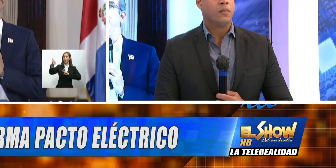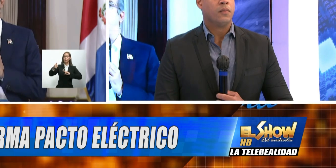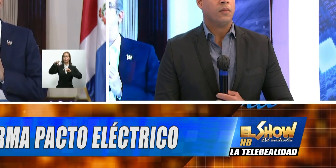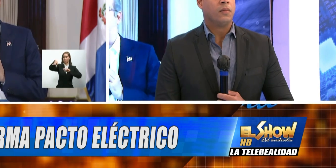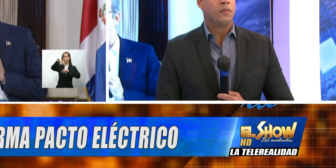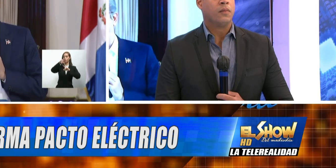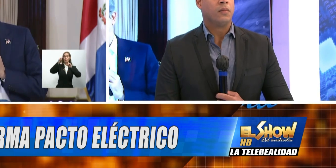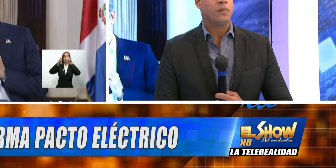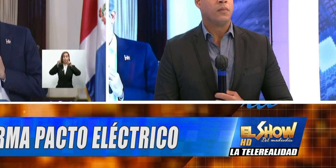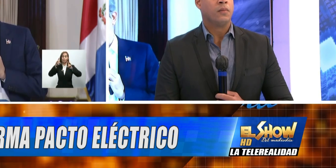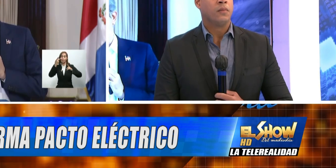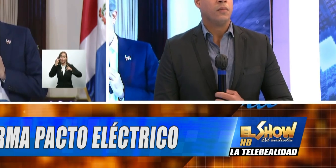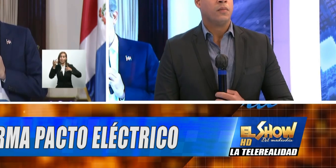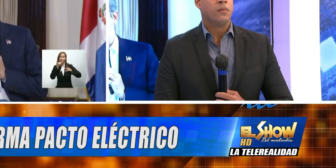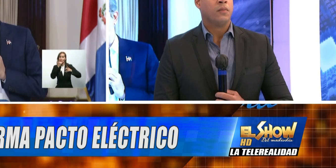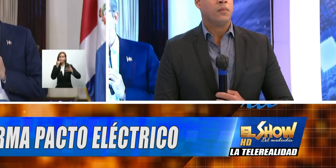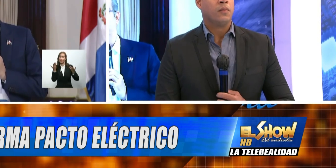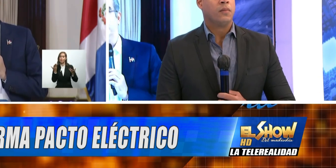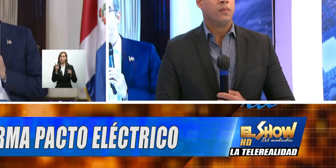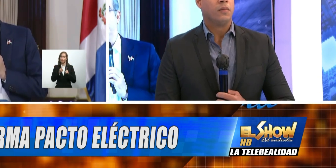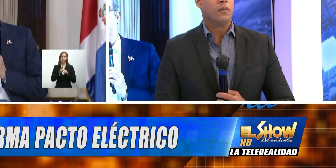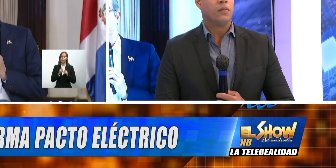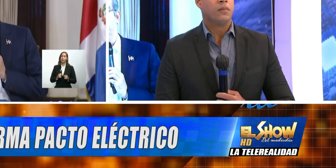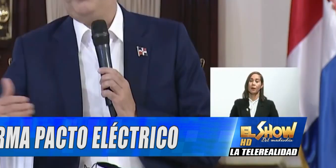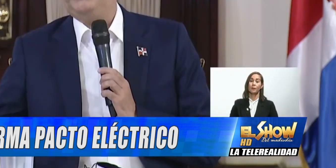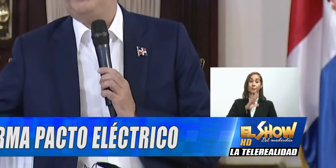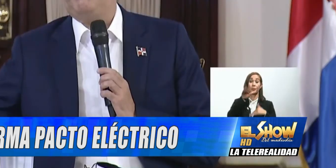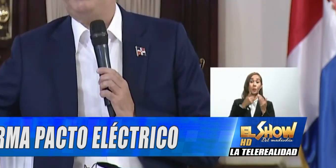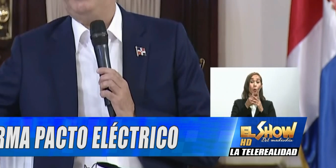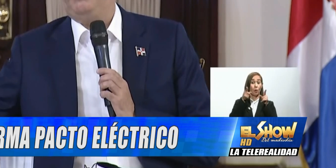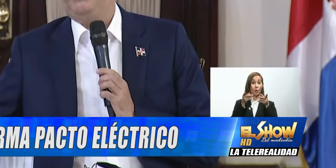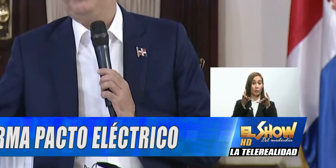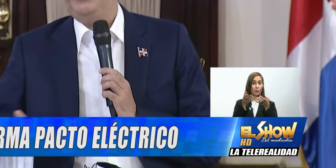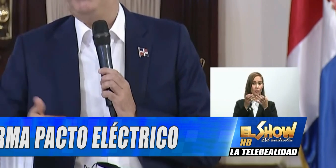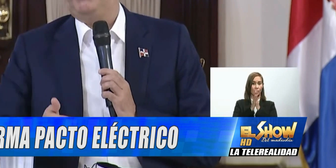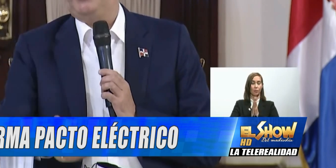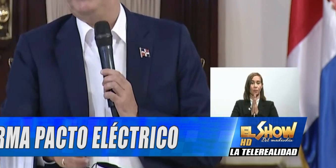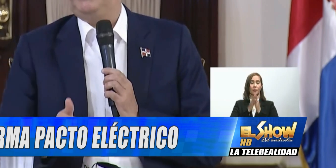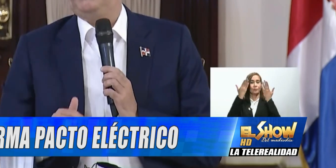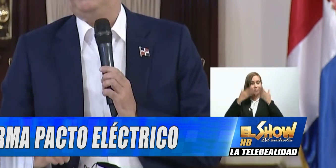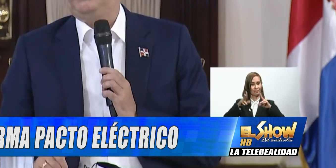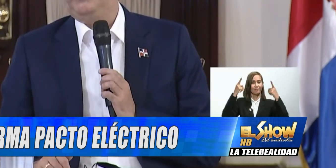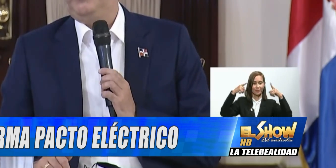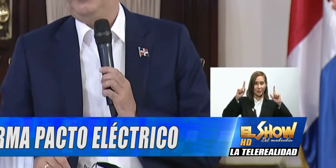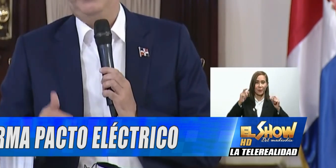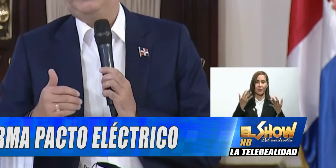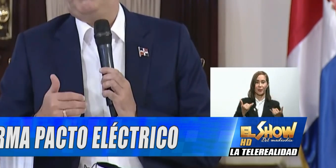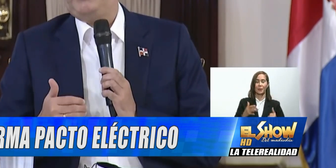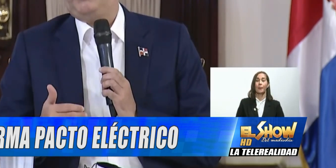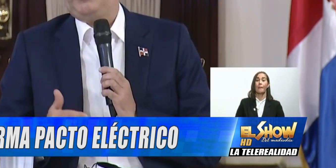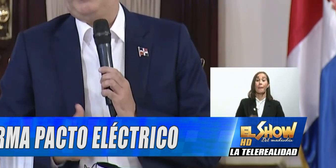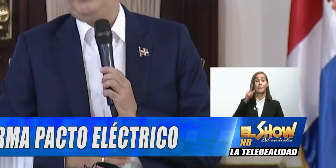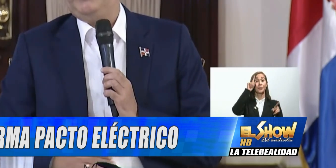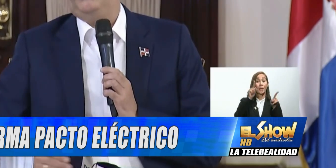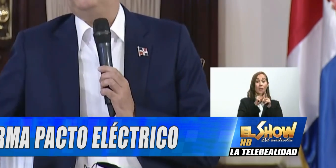también auditoría al proyecto de Punta Catalina. Todo eso que pedíamos ya lo estamos haciendo nosotros. Y este